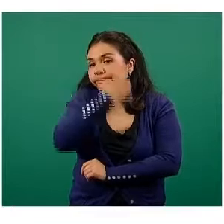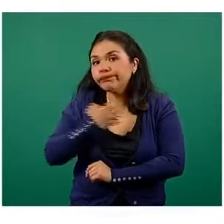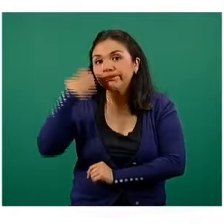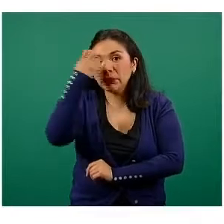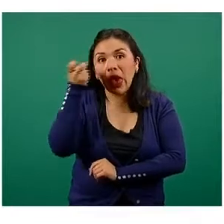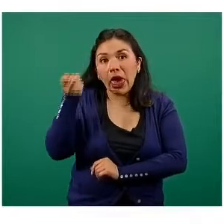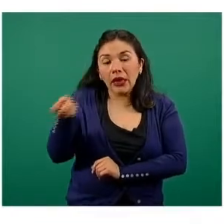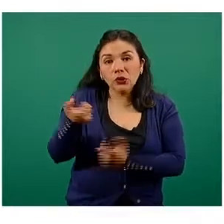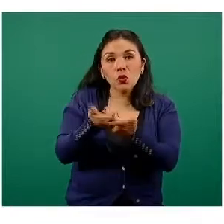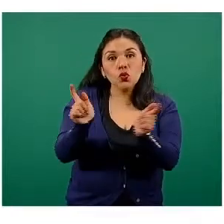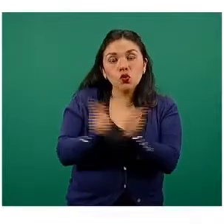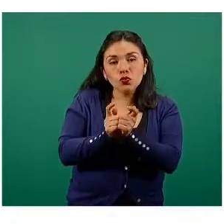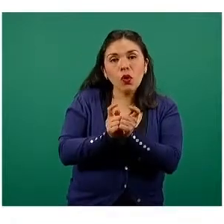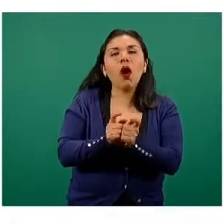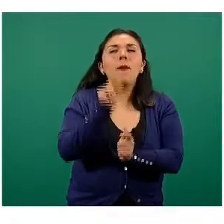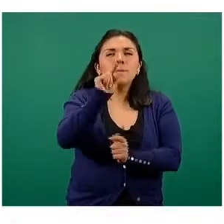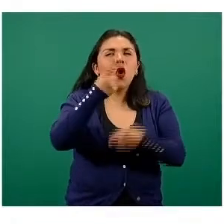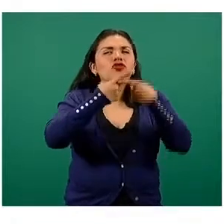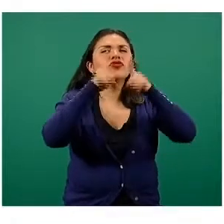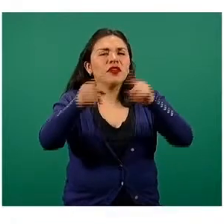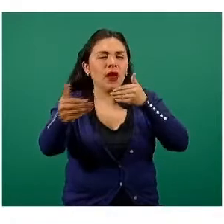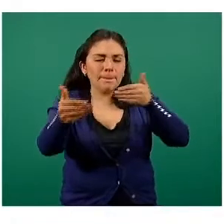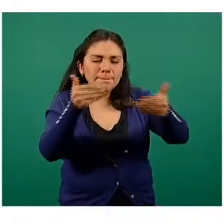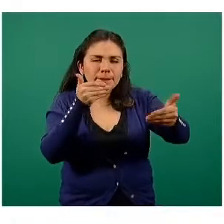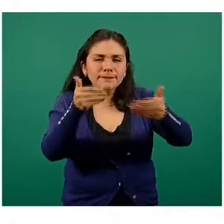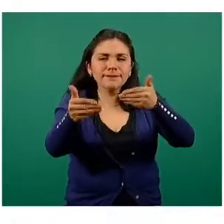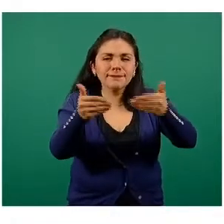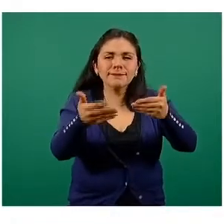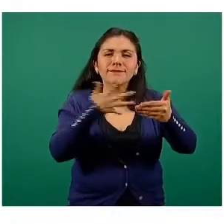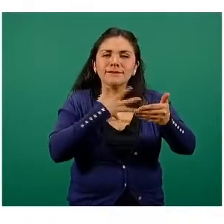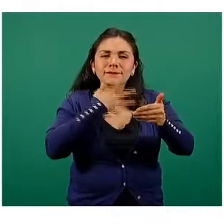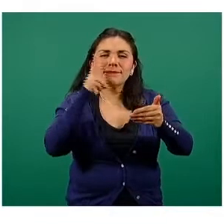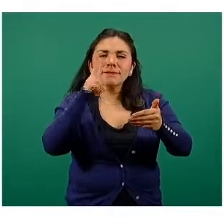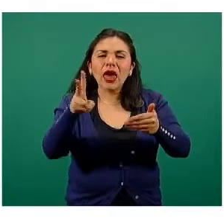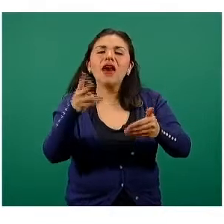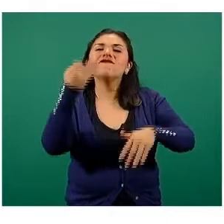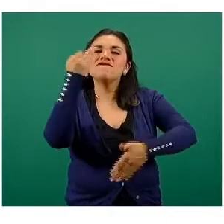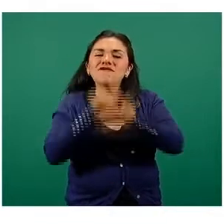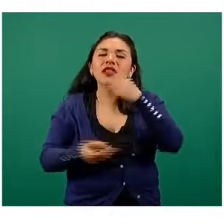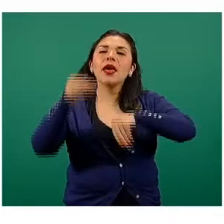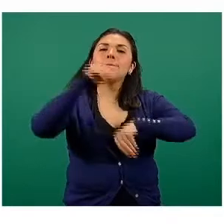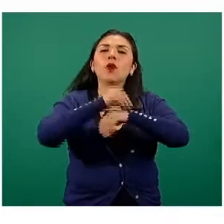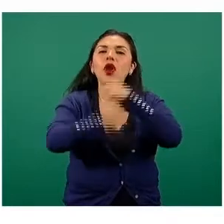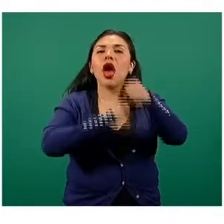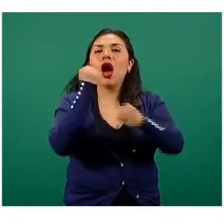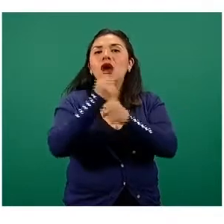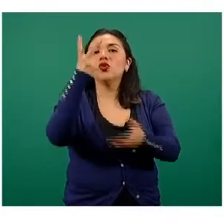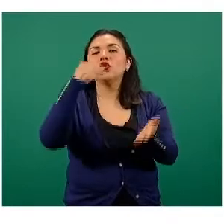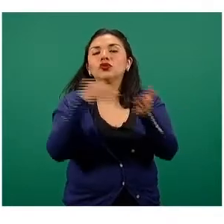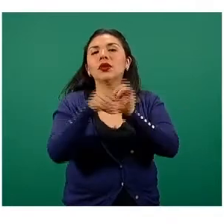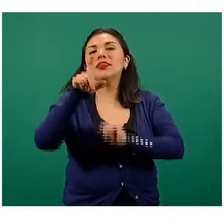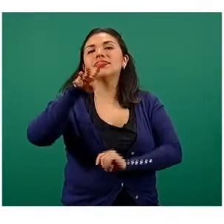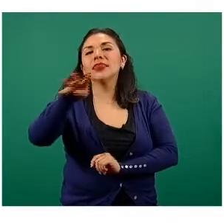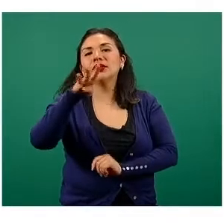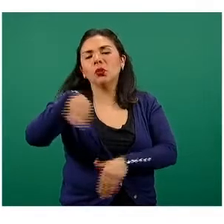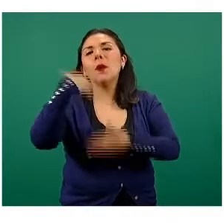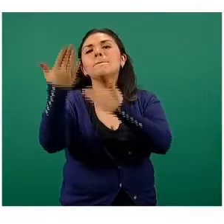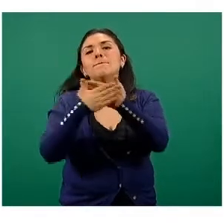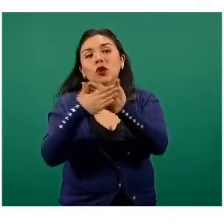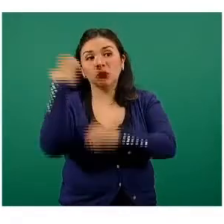esperado. Entonces, tal vez la diferencia aquí es precisamente el incorporar un año más, que también ya lo incorporaremos en